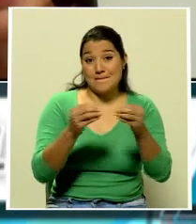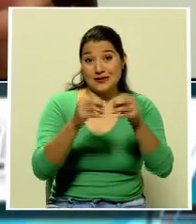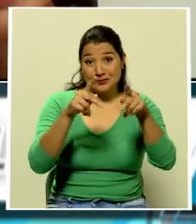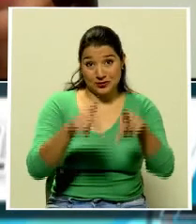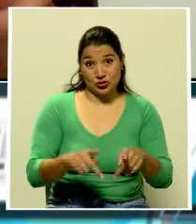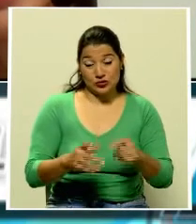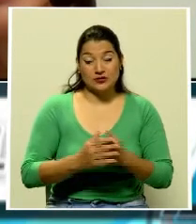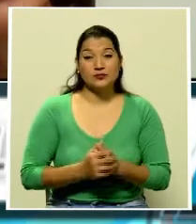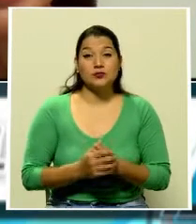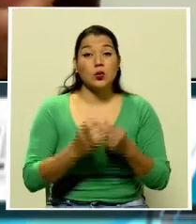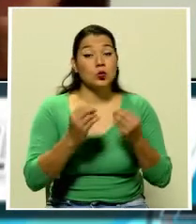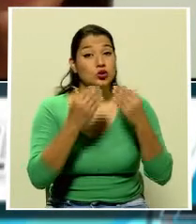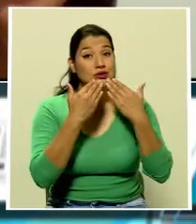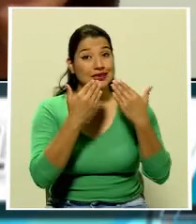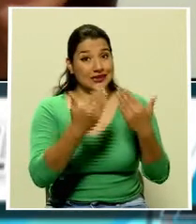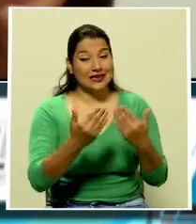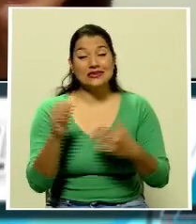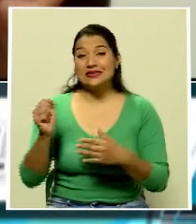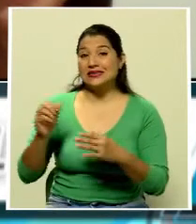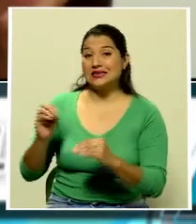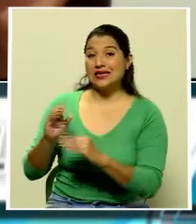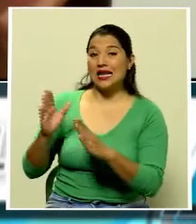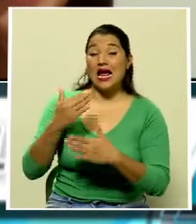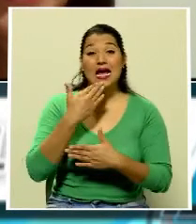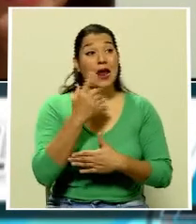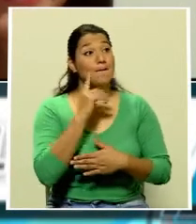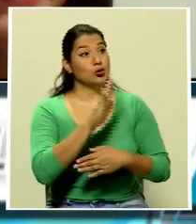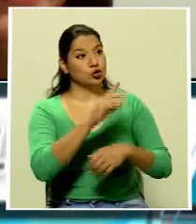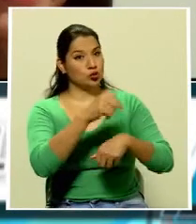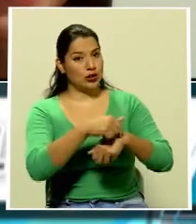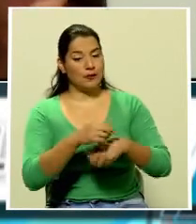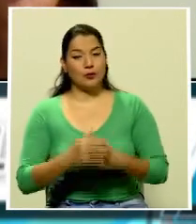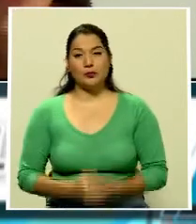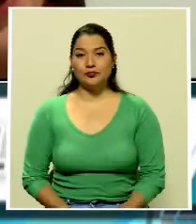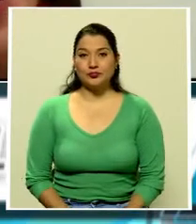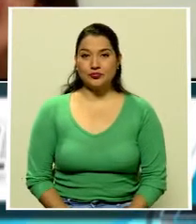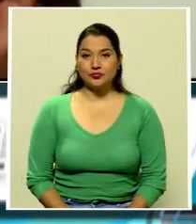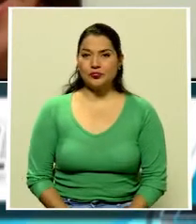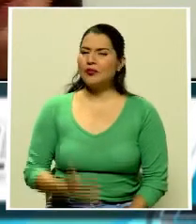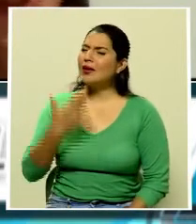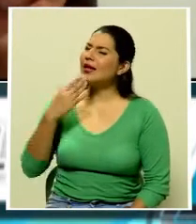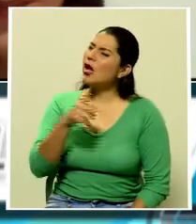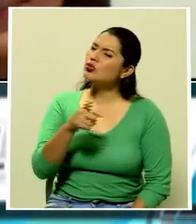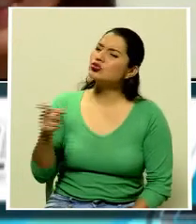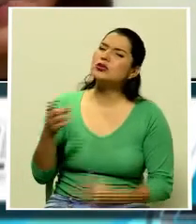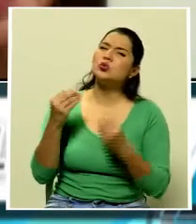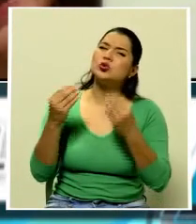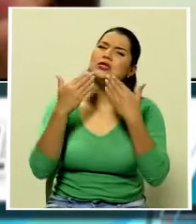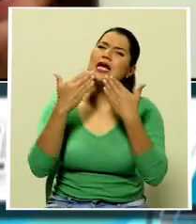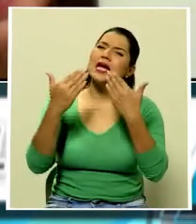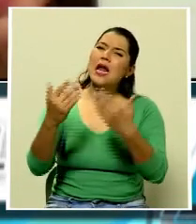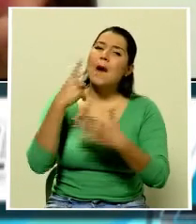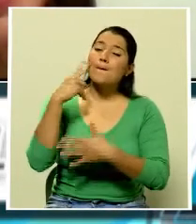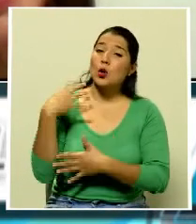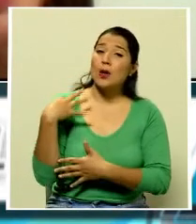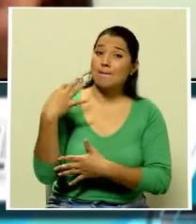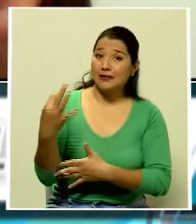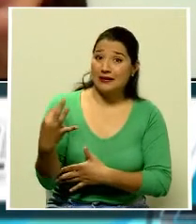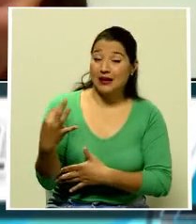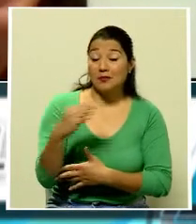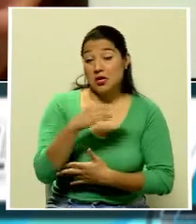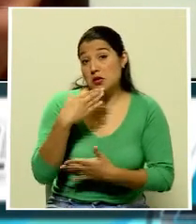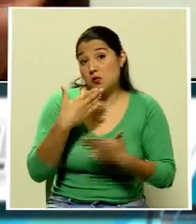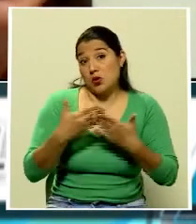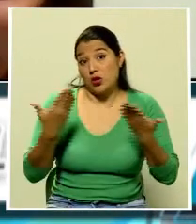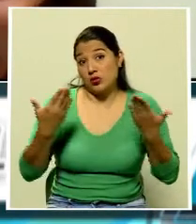empresas. Muchísimas gracias. Claro que sí. Gracias por tu tiempo. No, a ustedes, muchísimas gracias por la invitación y